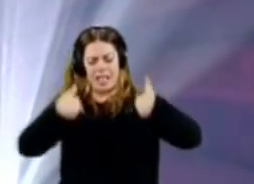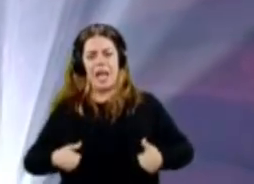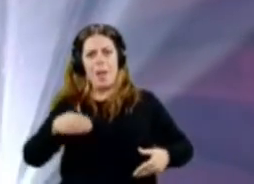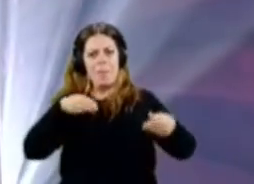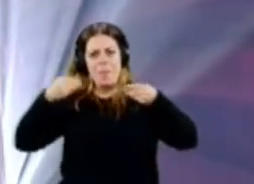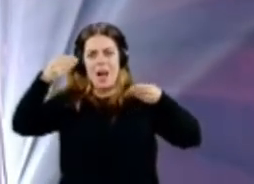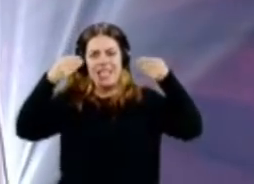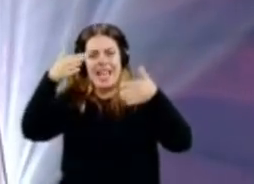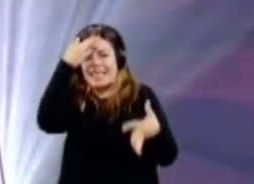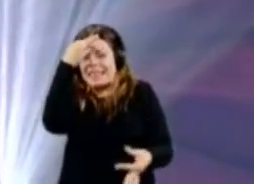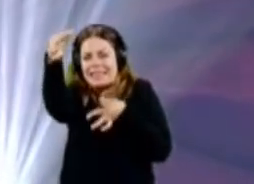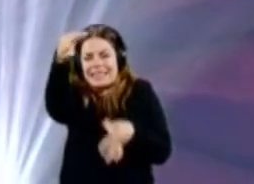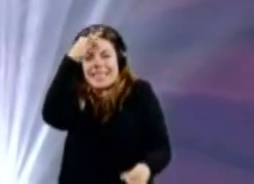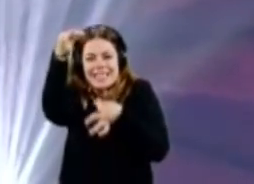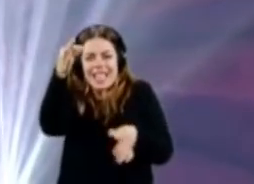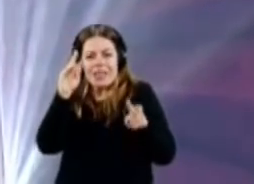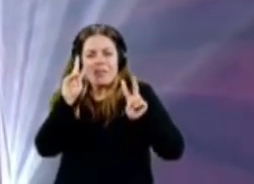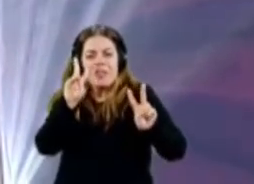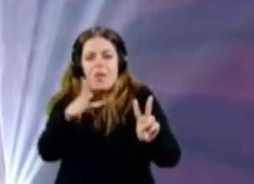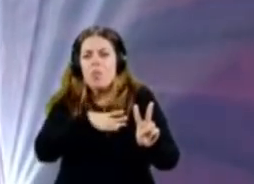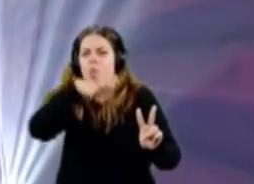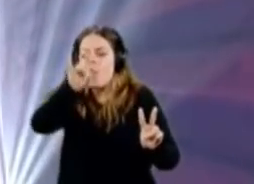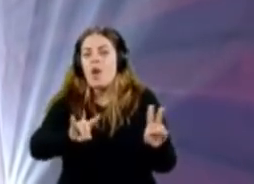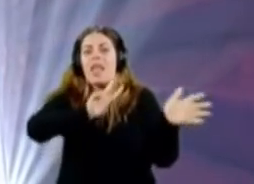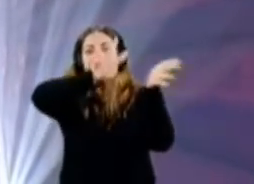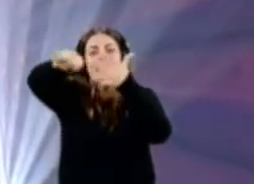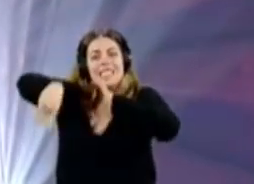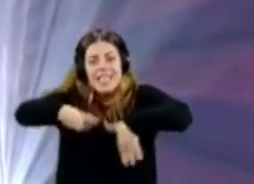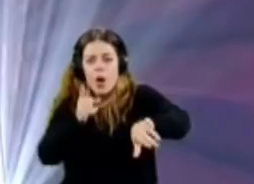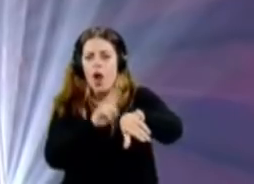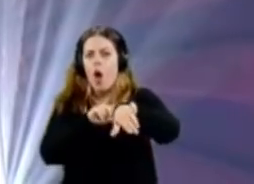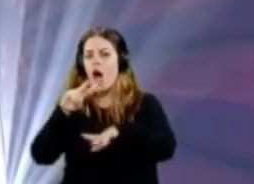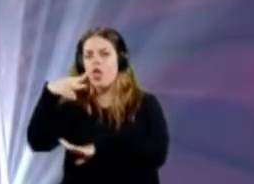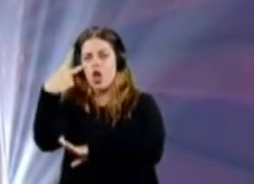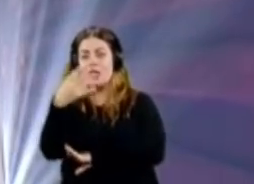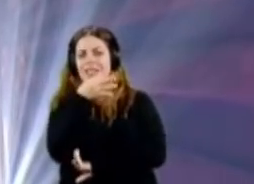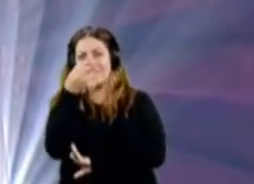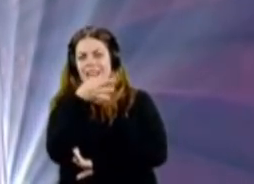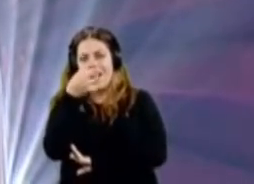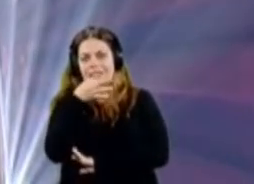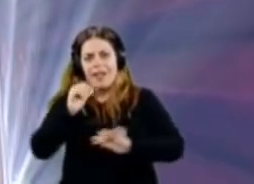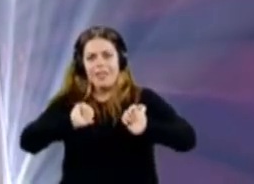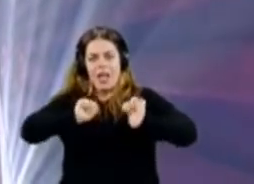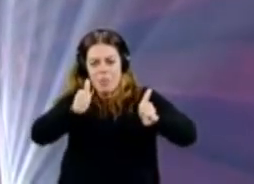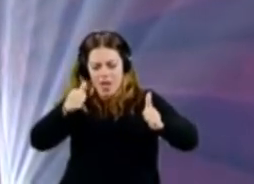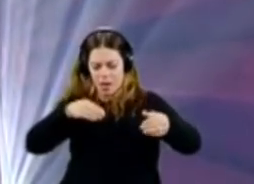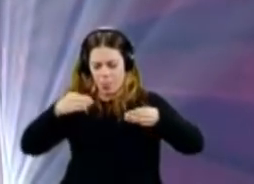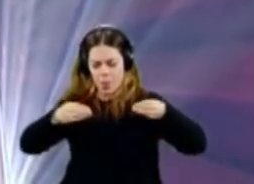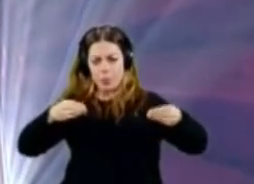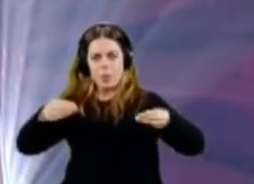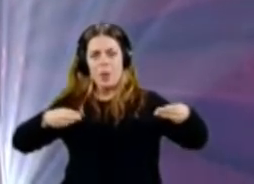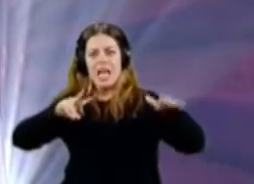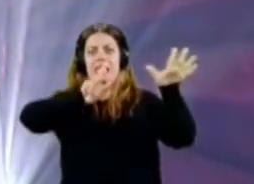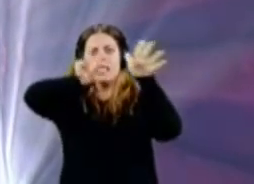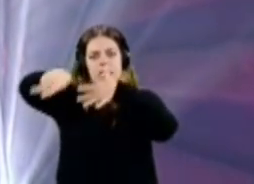es espectacular. 7 horas, ni más ni menos, desde las 2 de la tarde han estado esculpiendo con